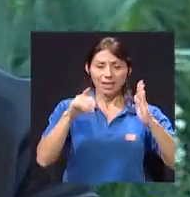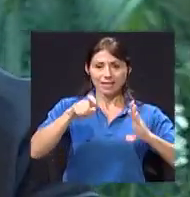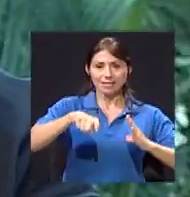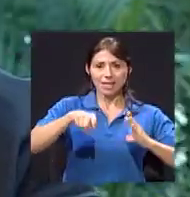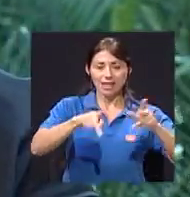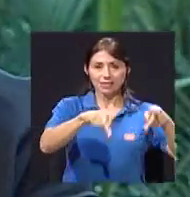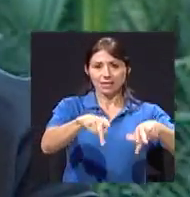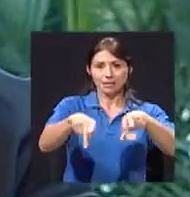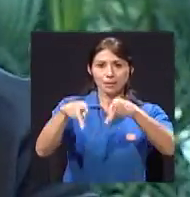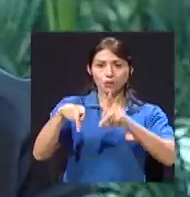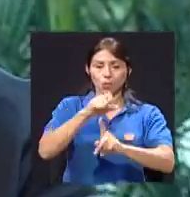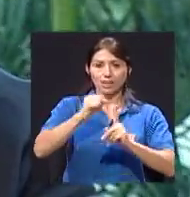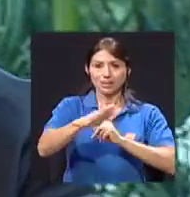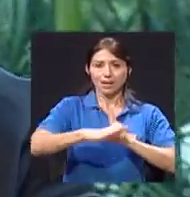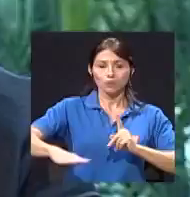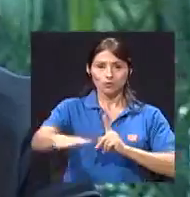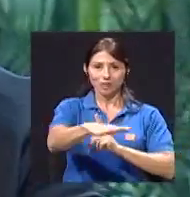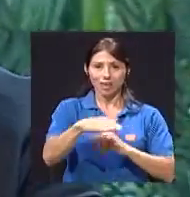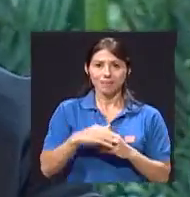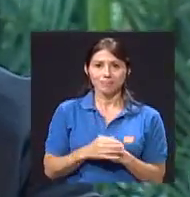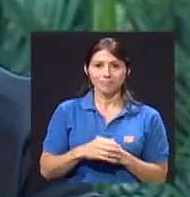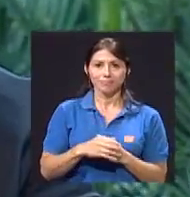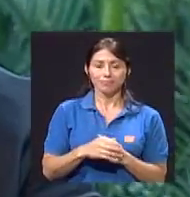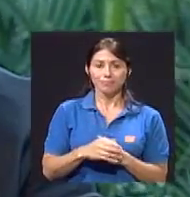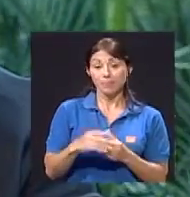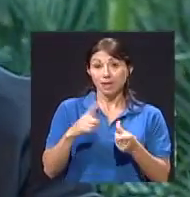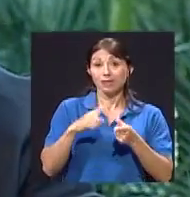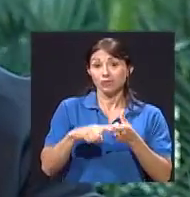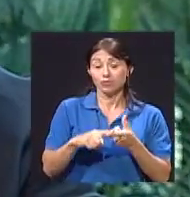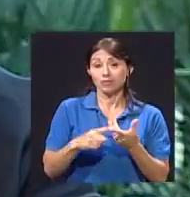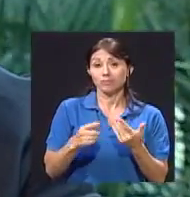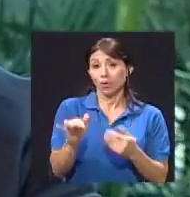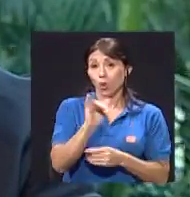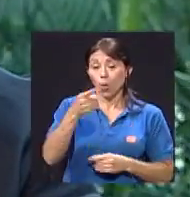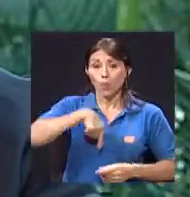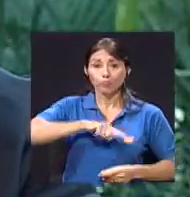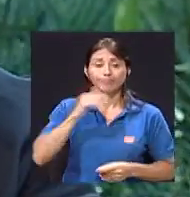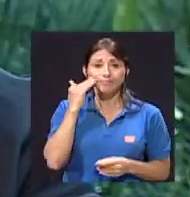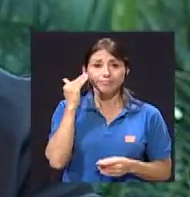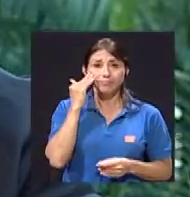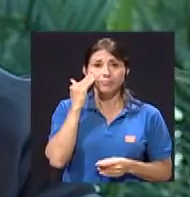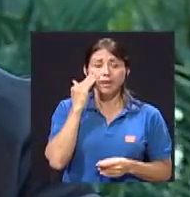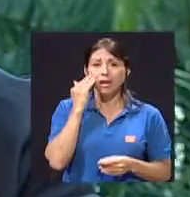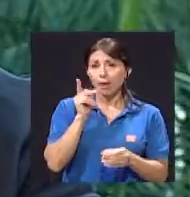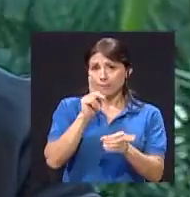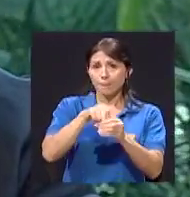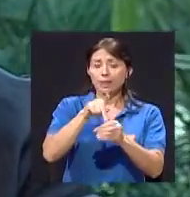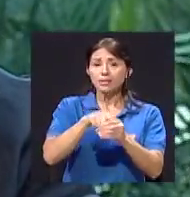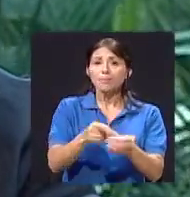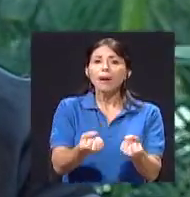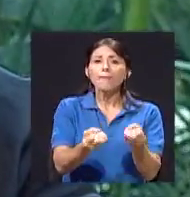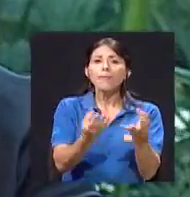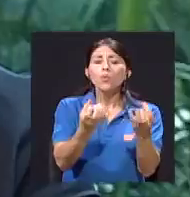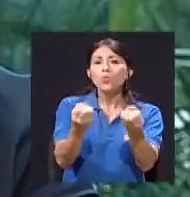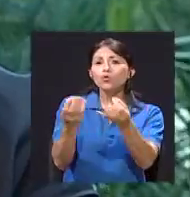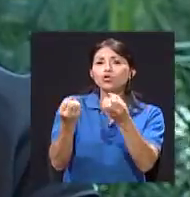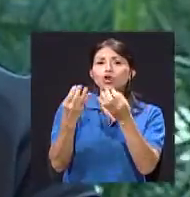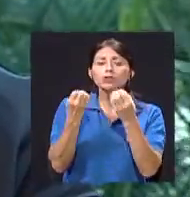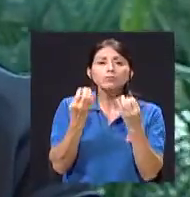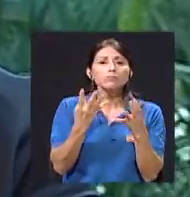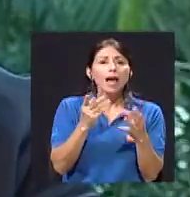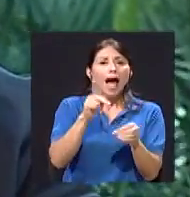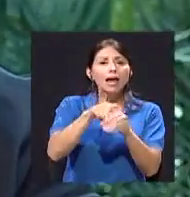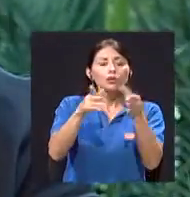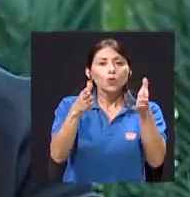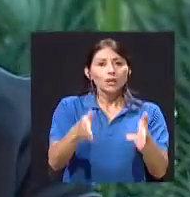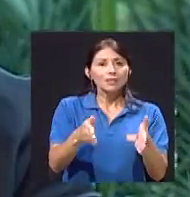conjunto. Entonces, como sabemos, participan múltiples actores de la sociedad civil y actores también